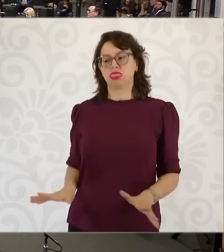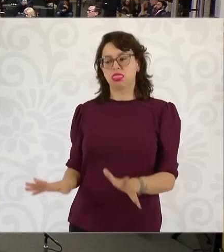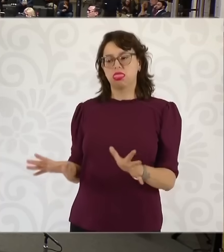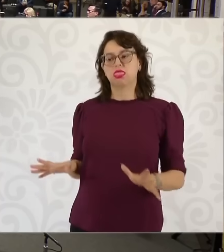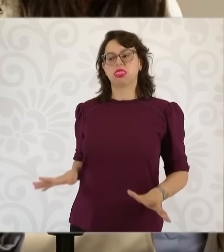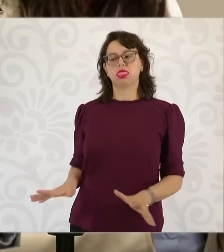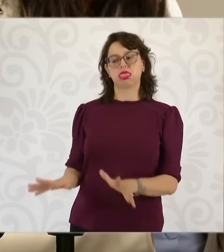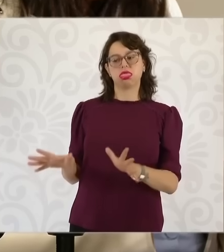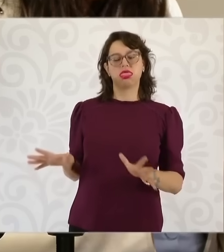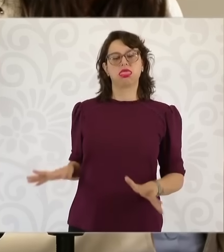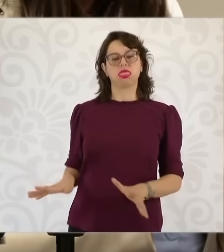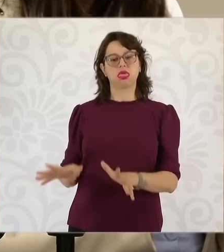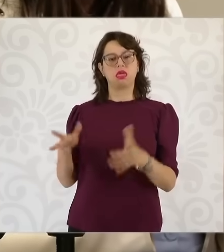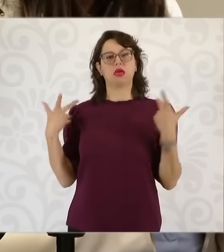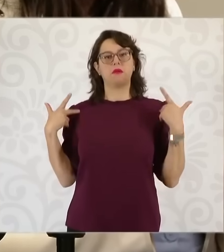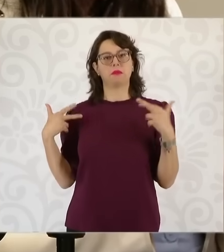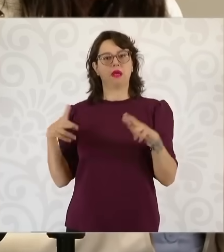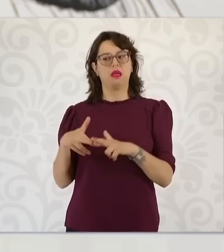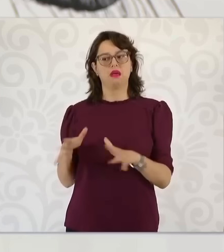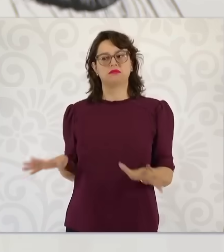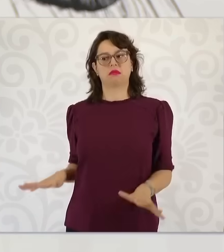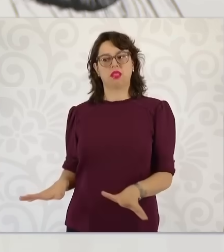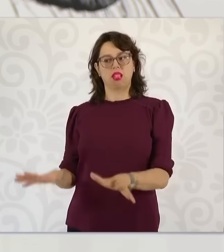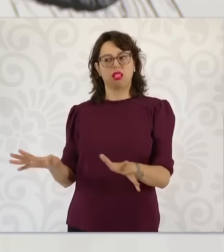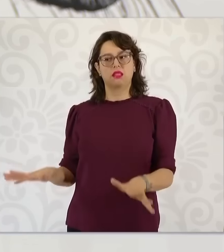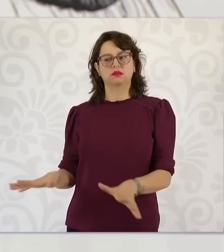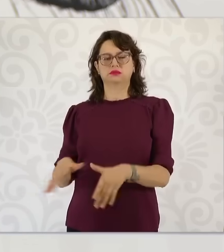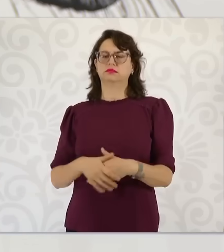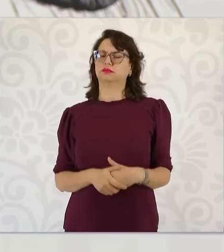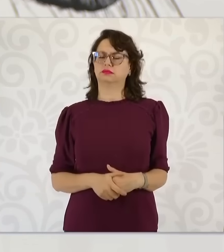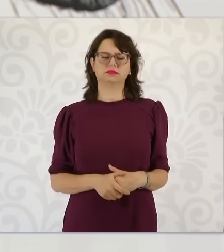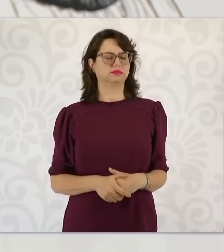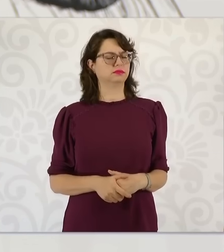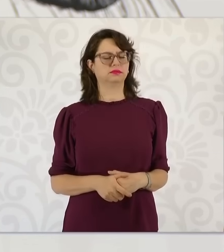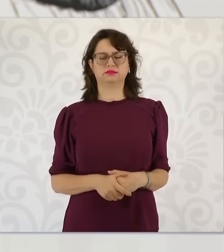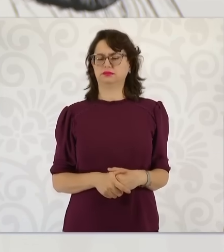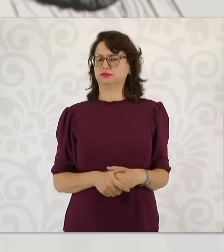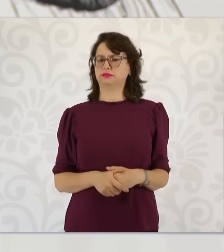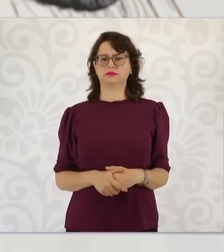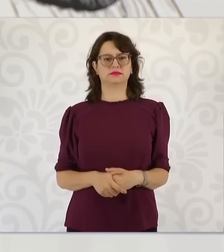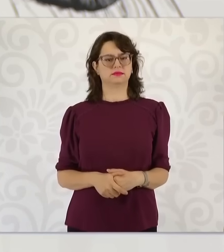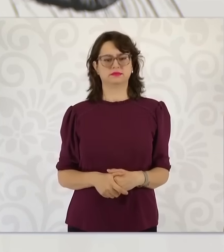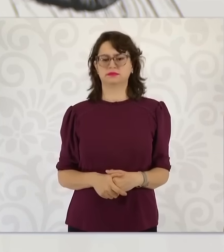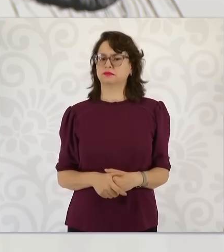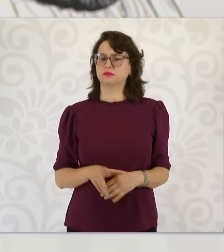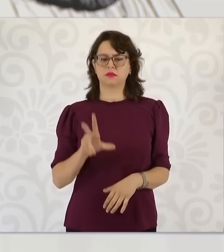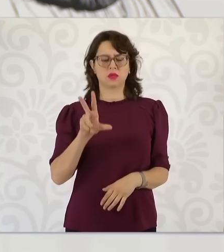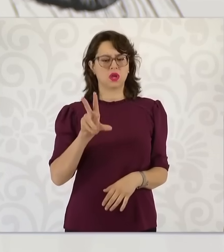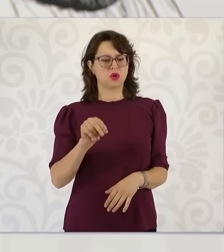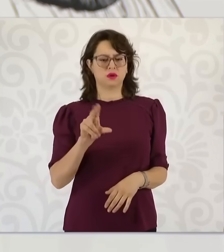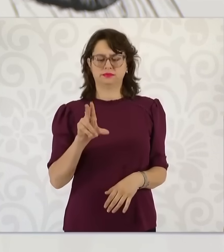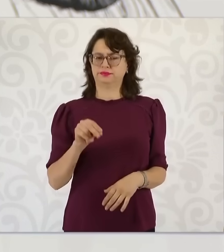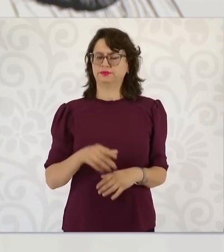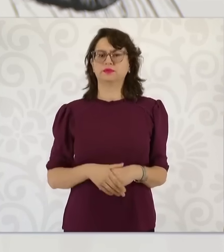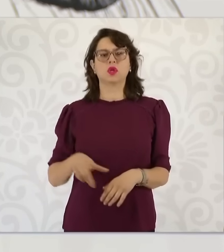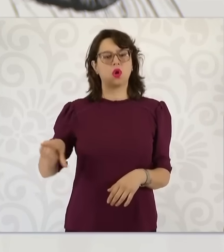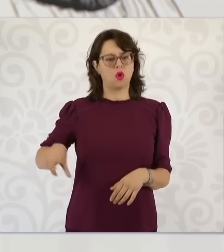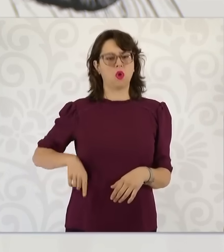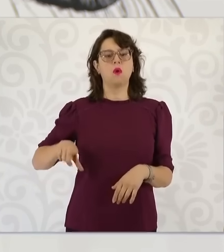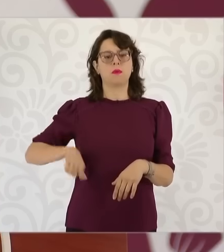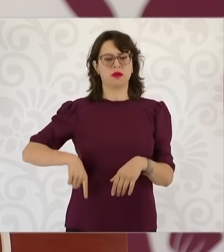¿Lo afirmaría o desmentiría? No, el gobernador de Oaxaca nos ha estado apoyando